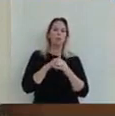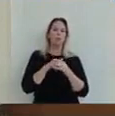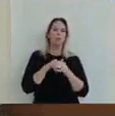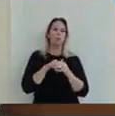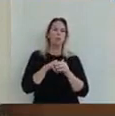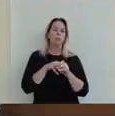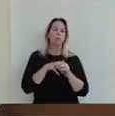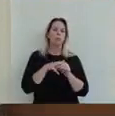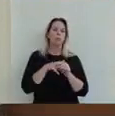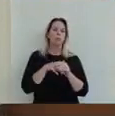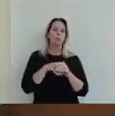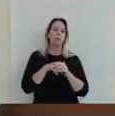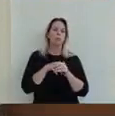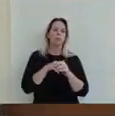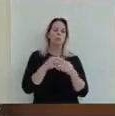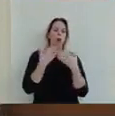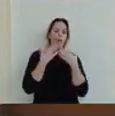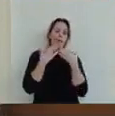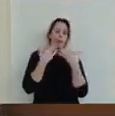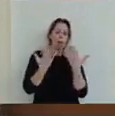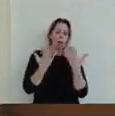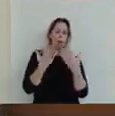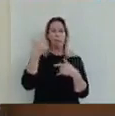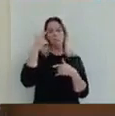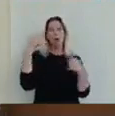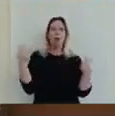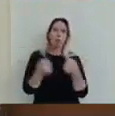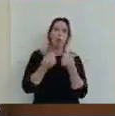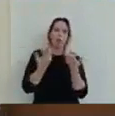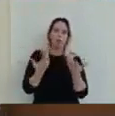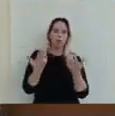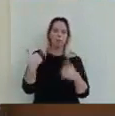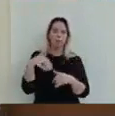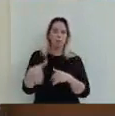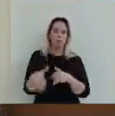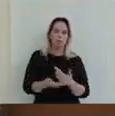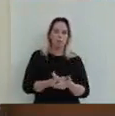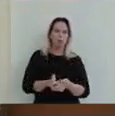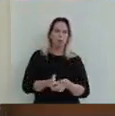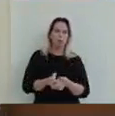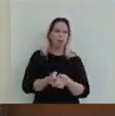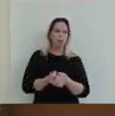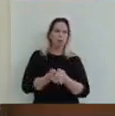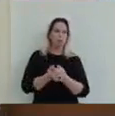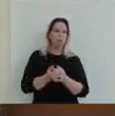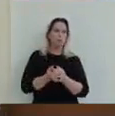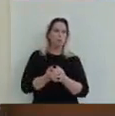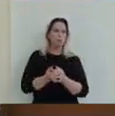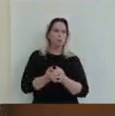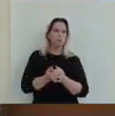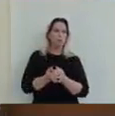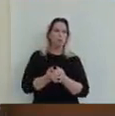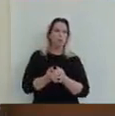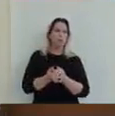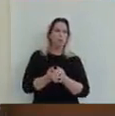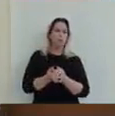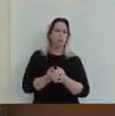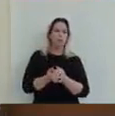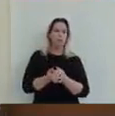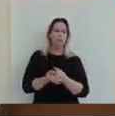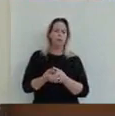Celebro que se pudo haber llegado a un acuerdo, porque me parece que la resolución 075 discriminaba a un sector de la